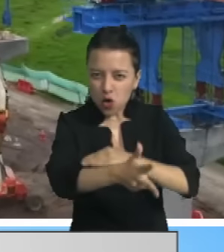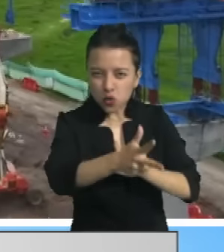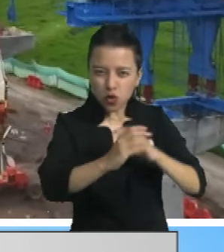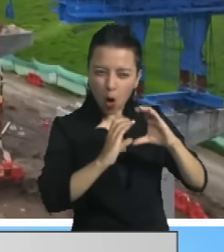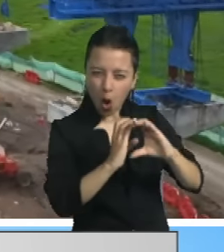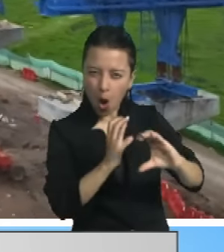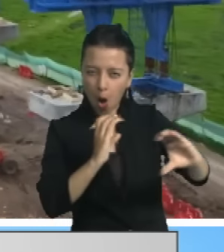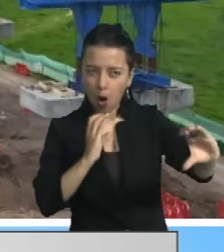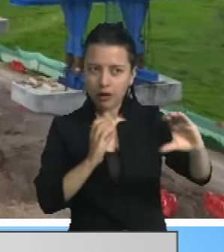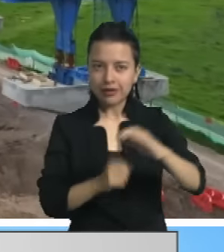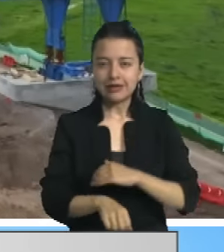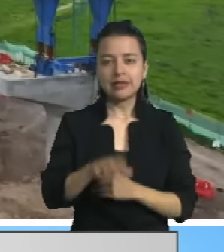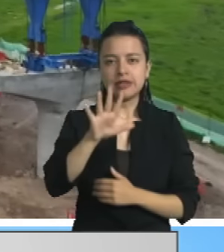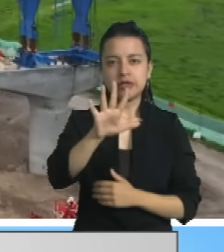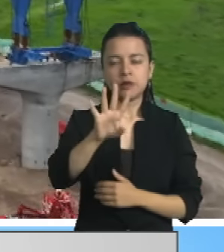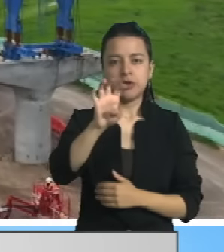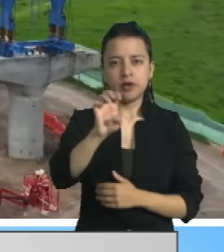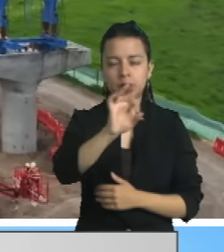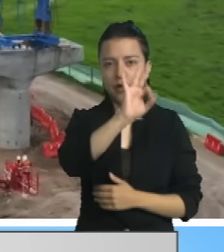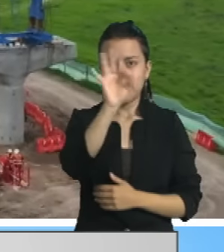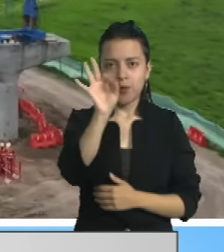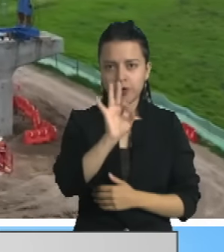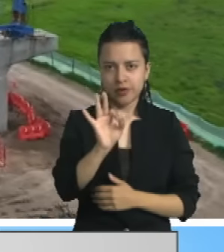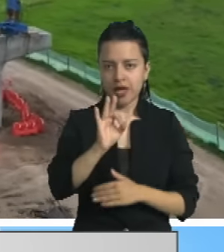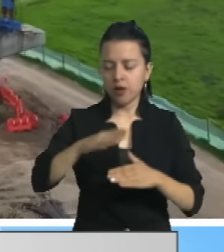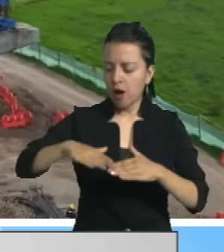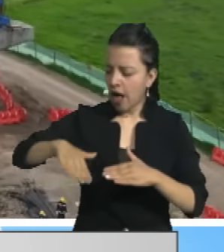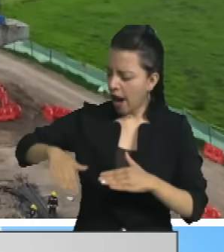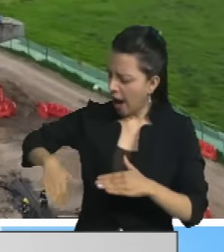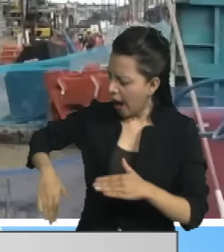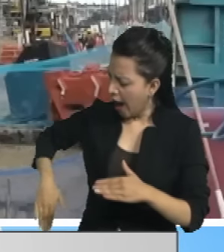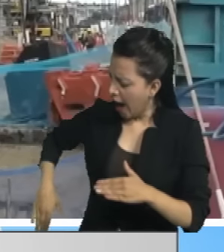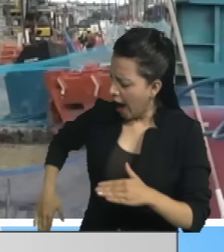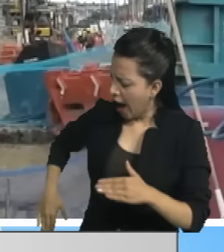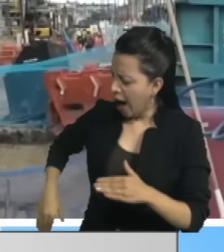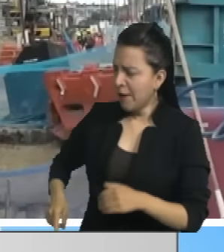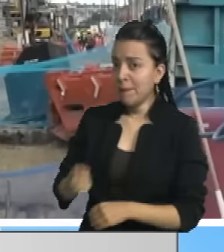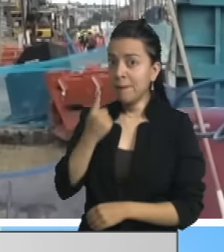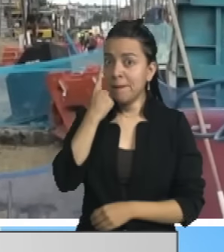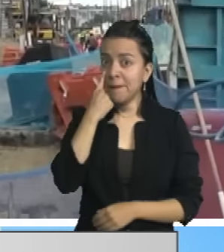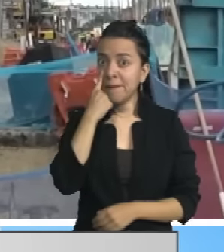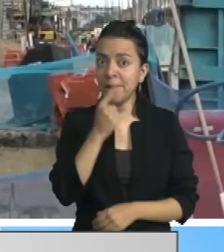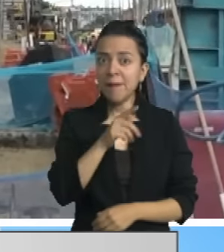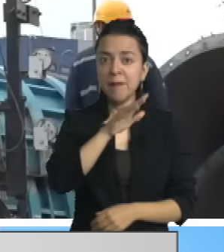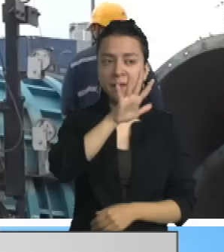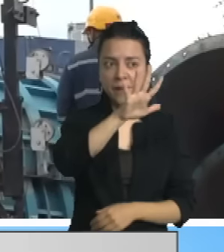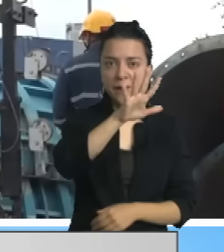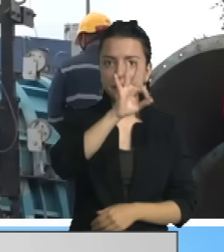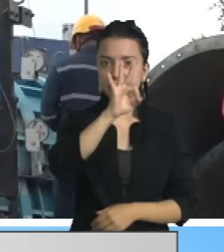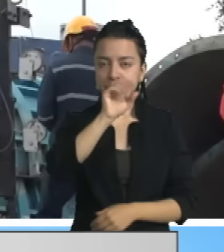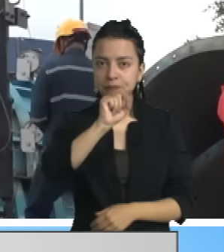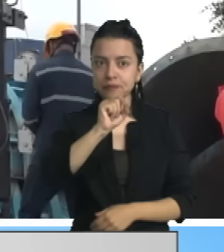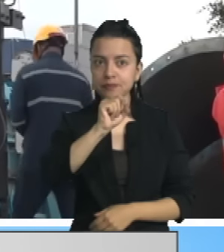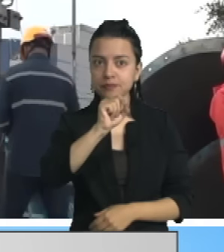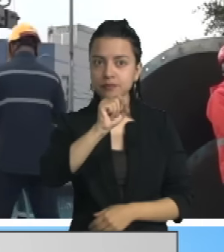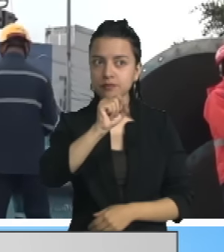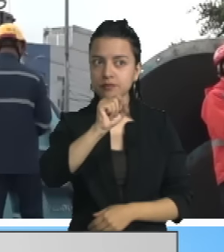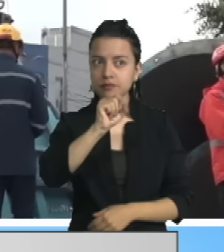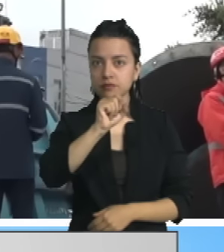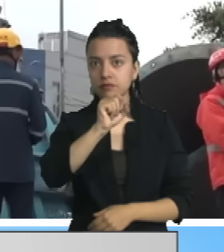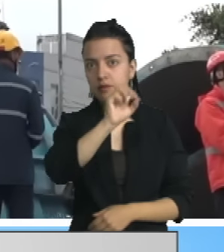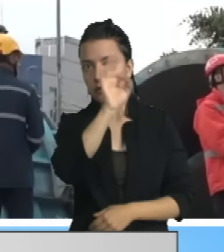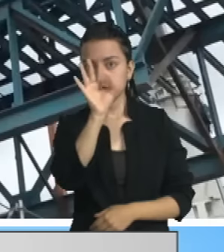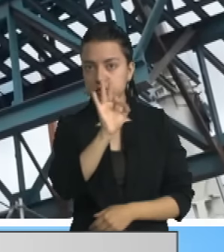59 y ojo que el viaducto representa el 50,3 por del total del proyecto eso es muy grave o como por